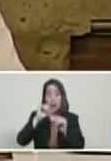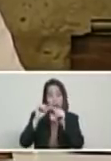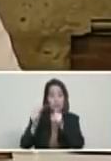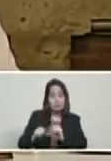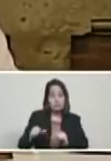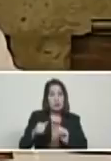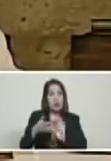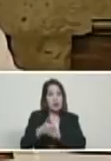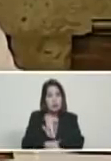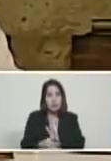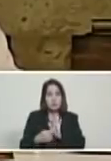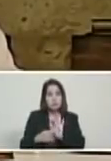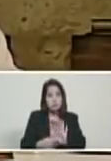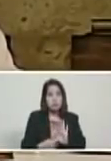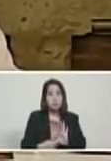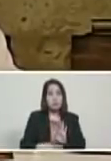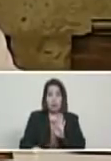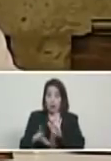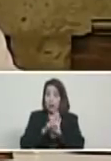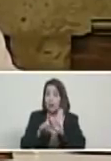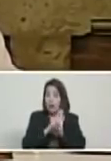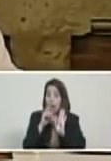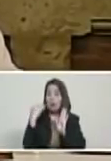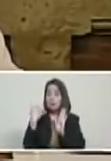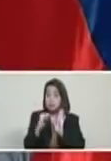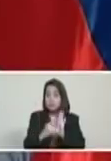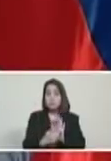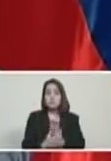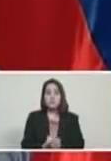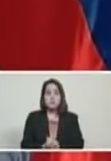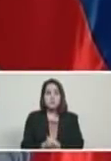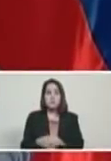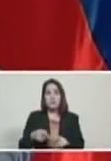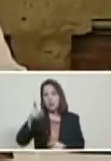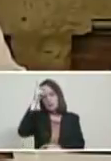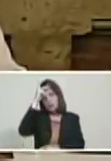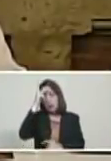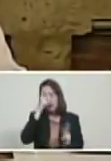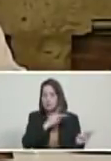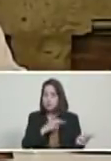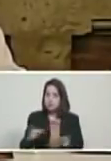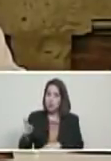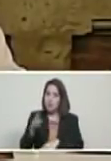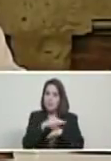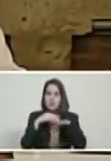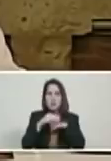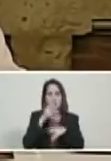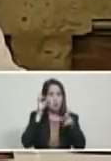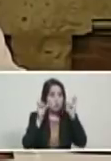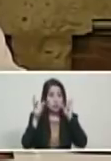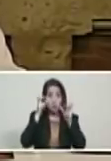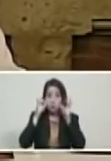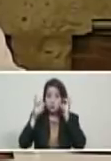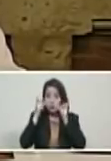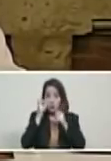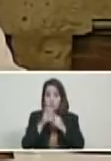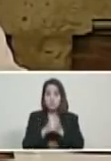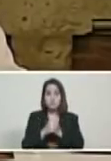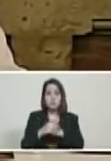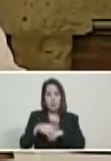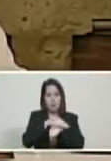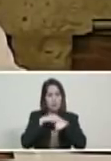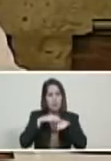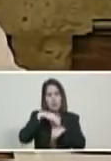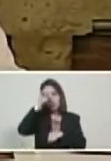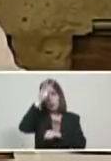Tarek, vicepresidente de Economía, compañero Víctor Cano, ministro que me está escuchando, Víctor Cano, ministro de